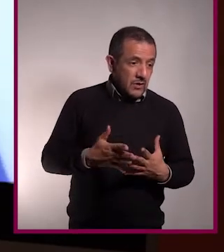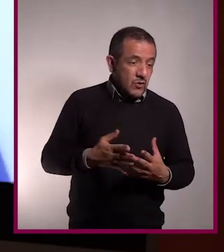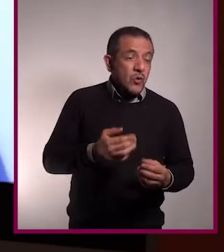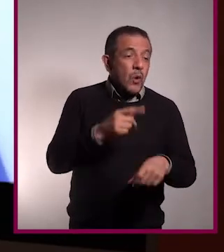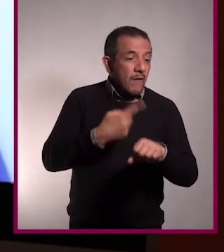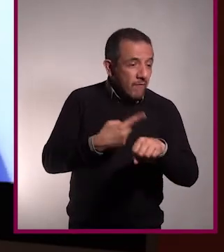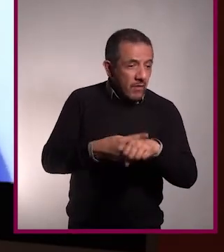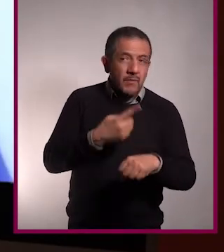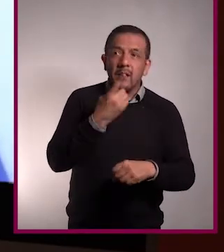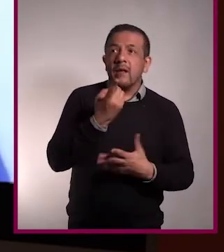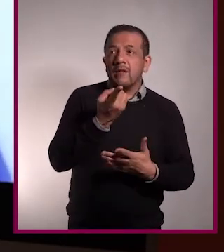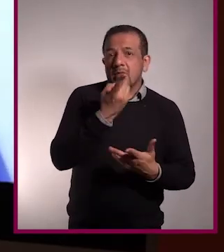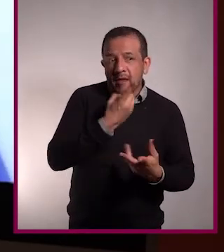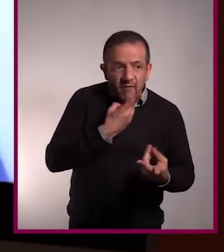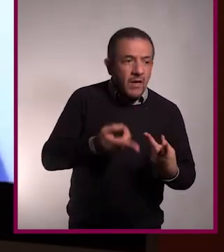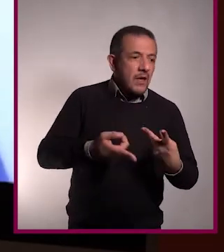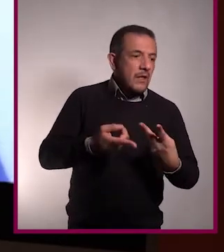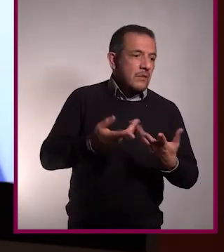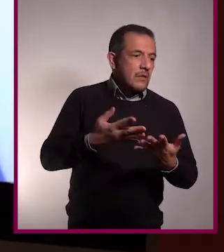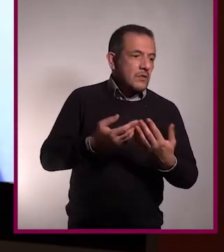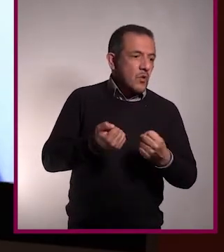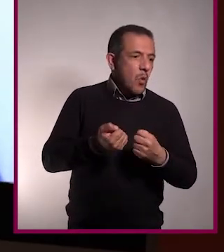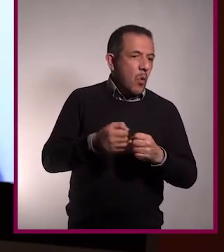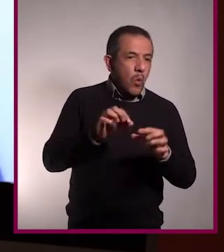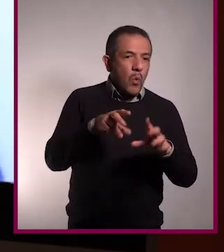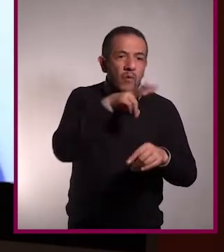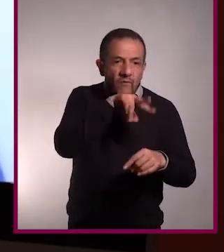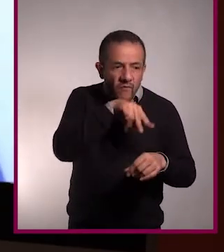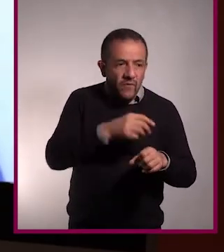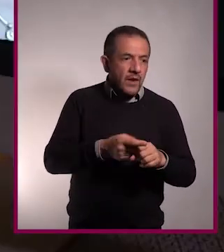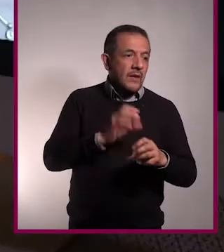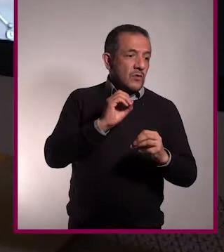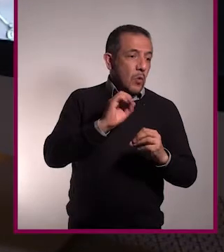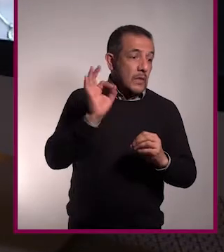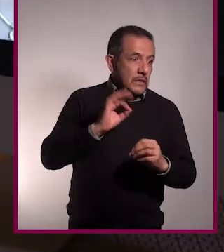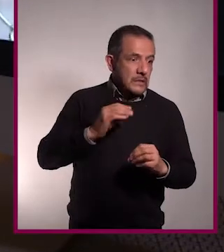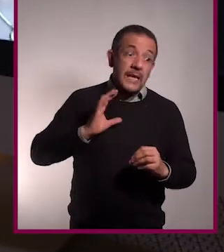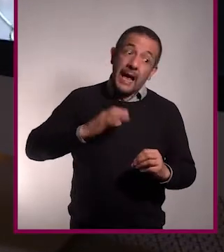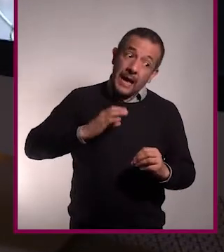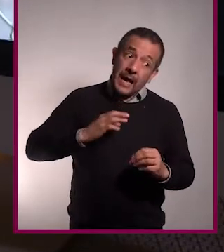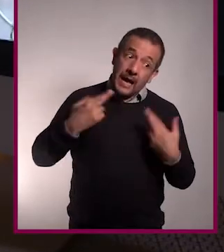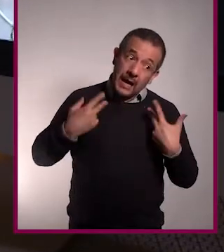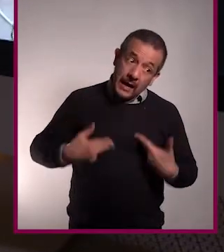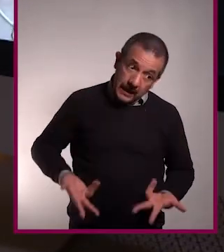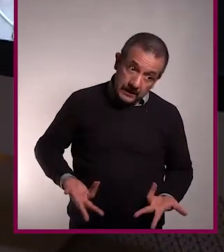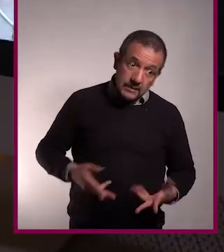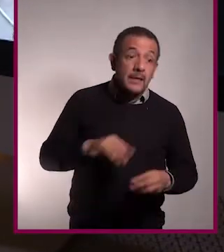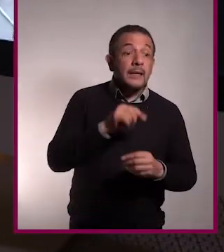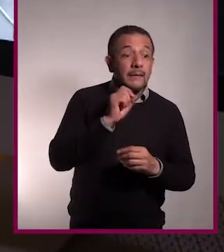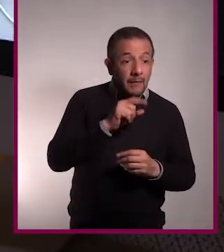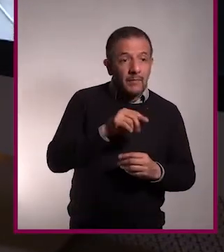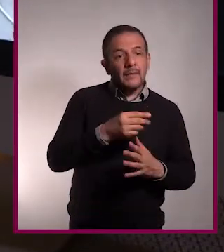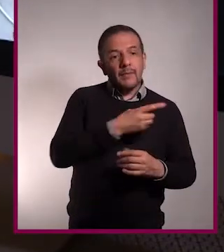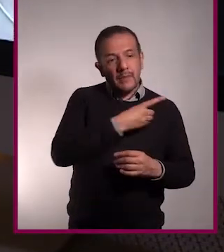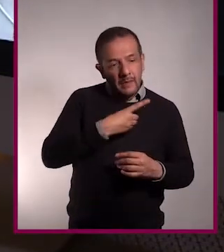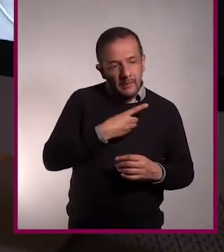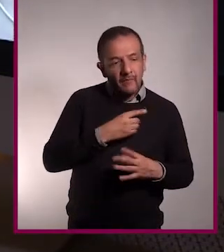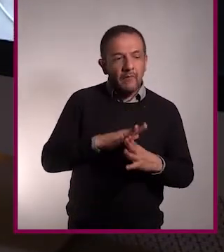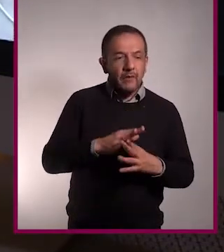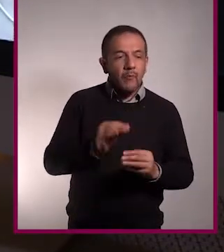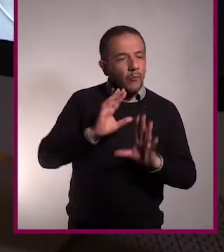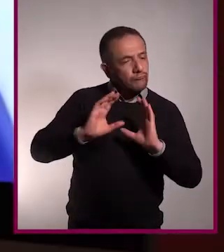aumenta también el riesgo de otro tipo de enfermedades crónicas como puede ser la diabetes, las enfermedades cardiovasculares y algunos tipos de